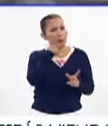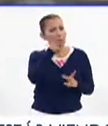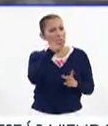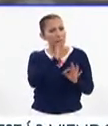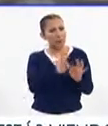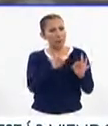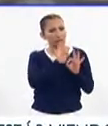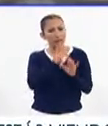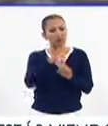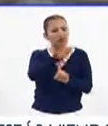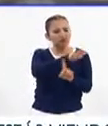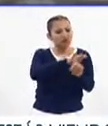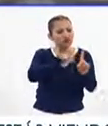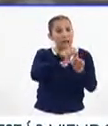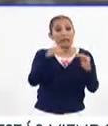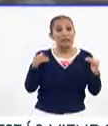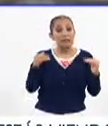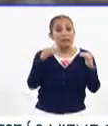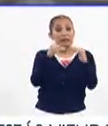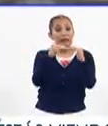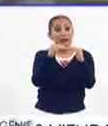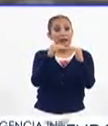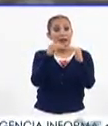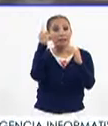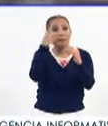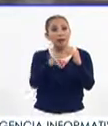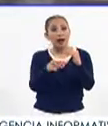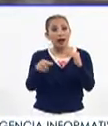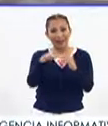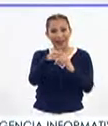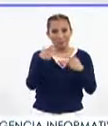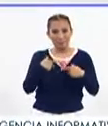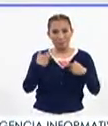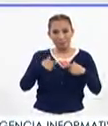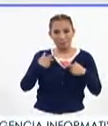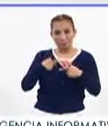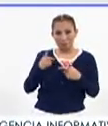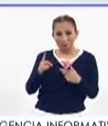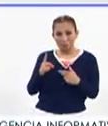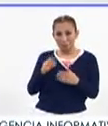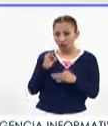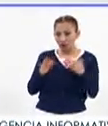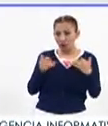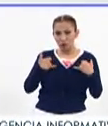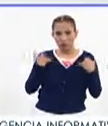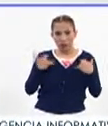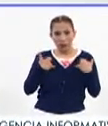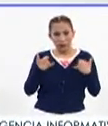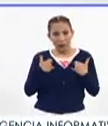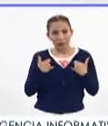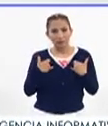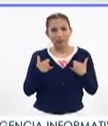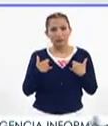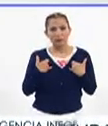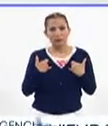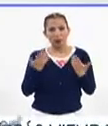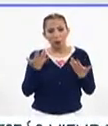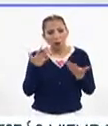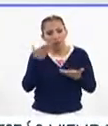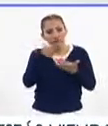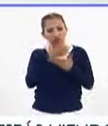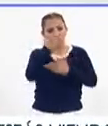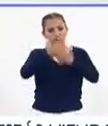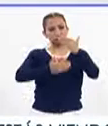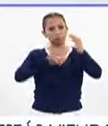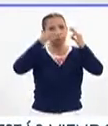palabra clave, ¿no? Las condiciones equitativas para que todos los jóvenes puedan